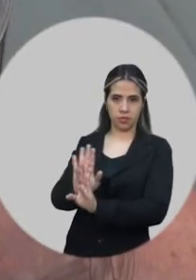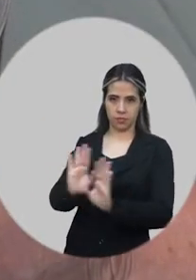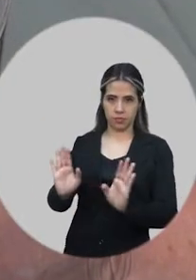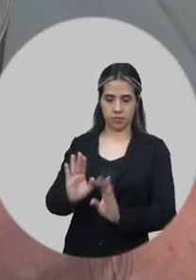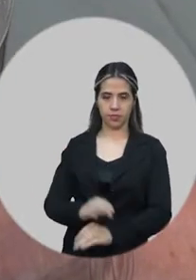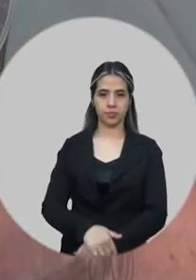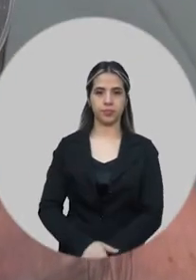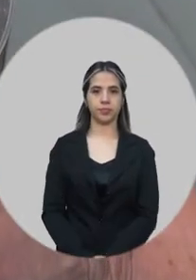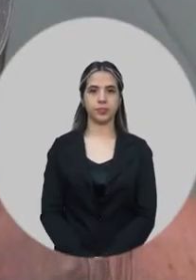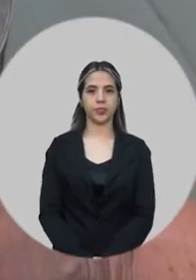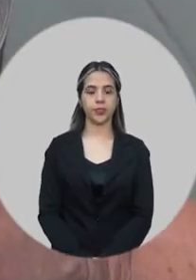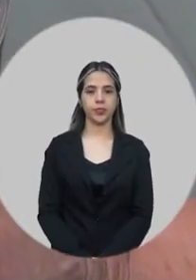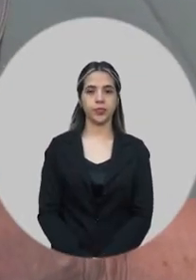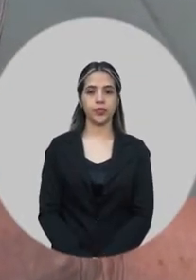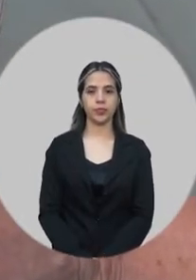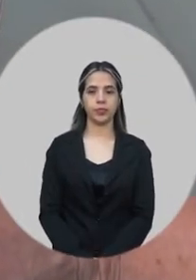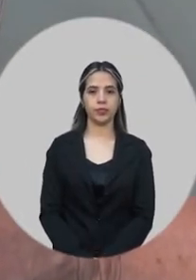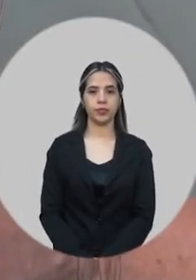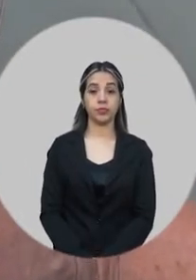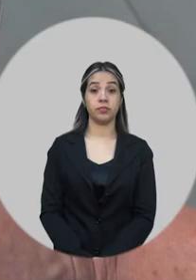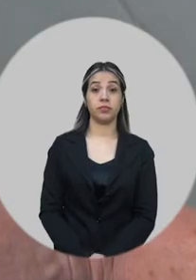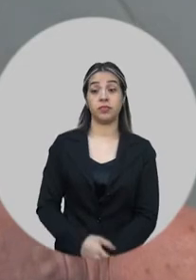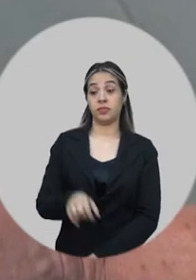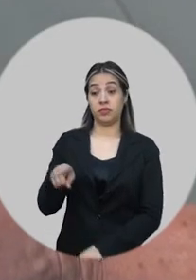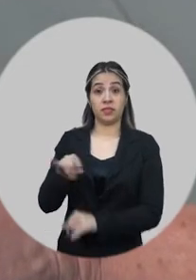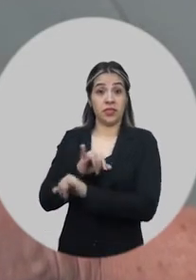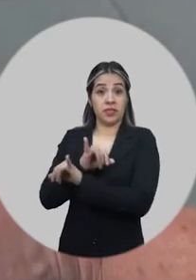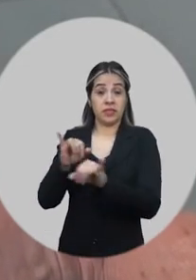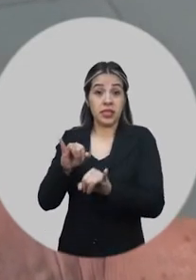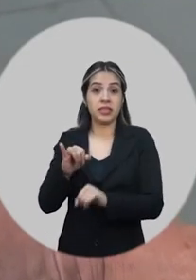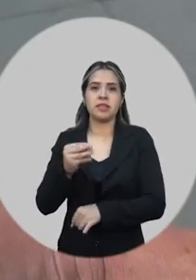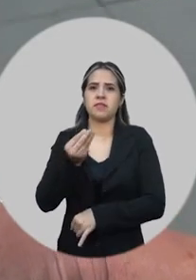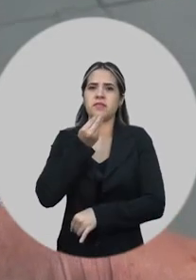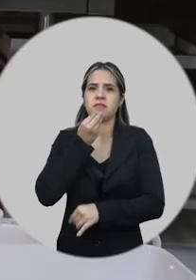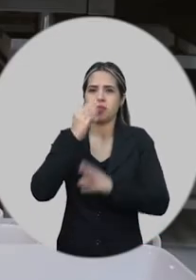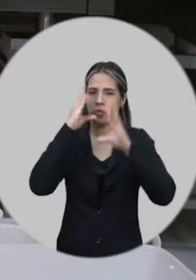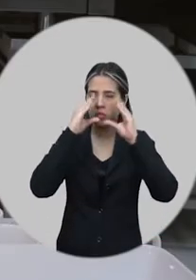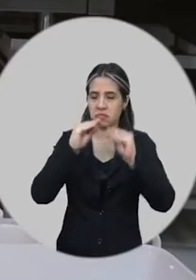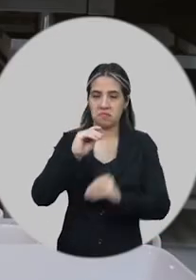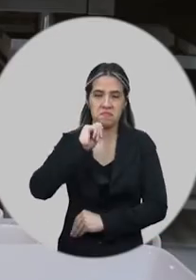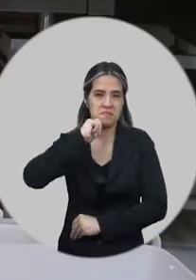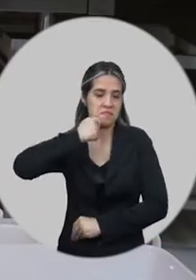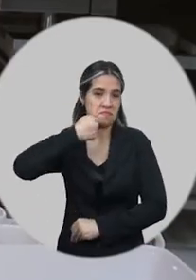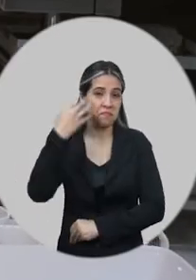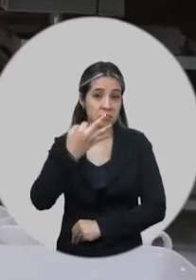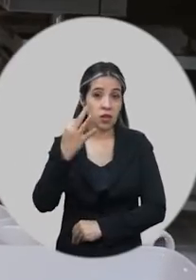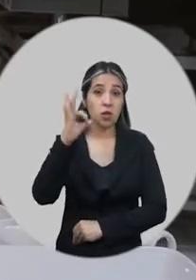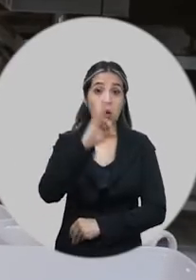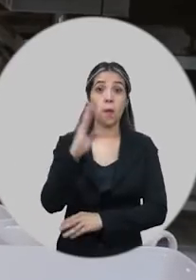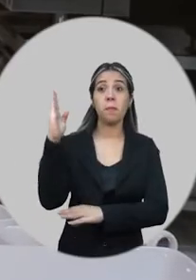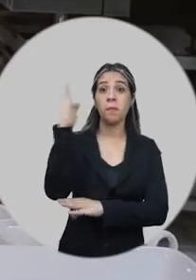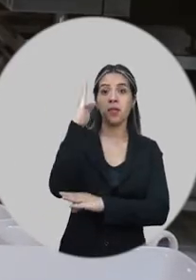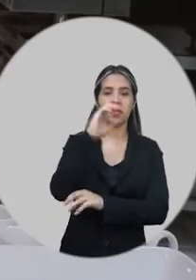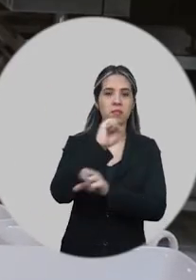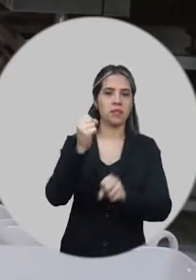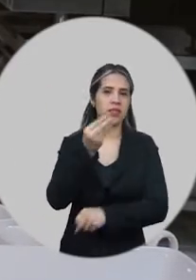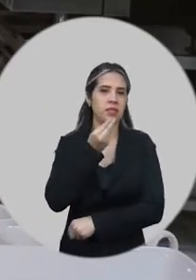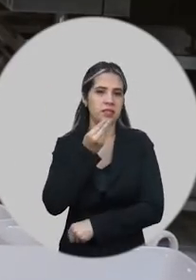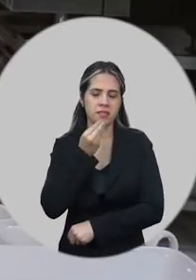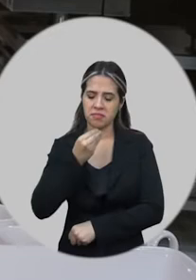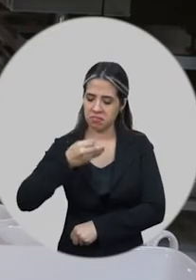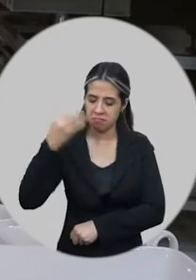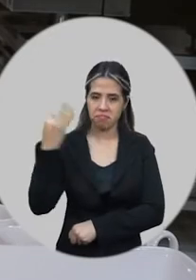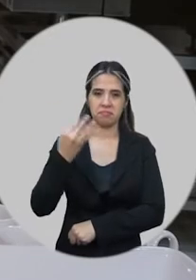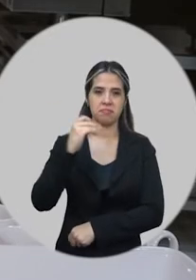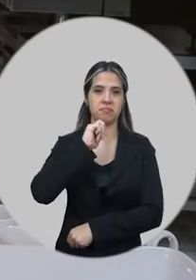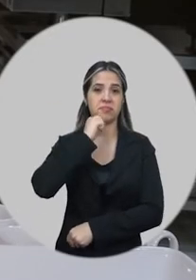Así que vamos a tener una cena riquísima o un almuerzo riquísimo del 25